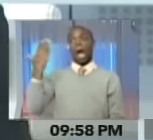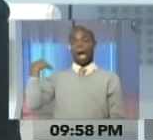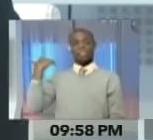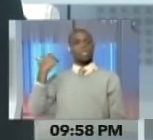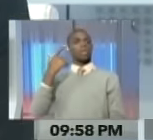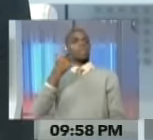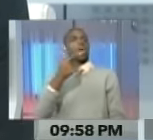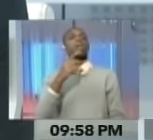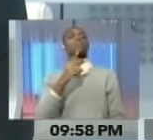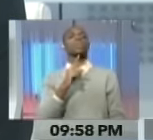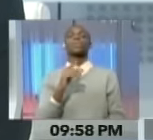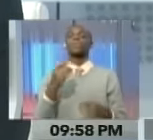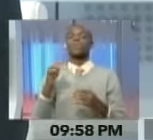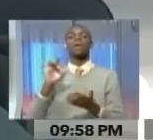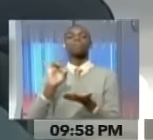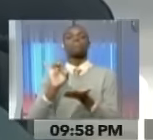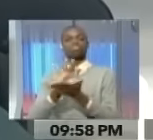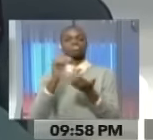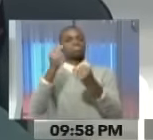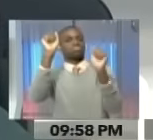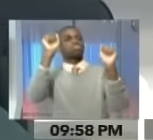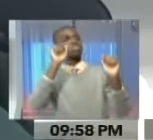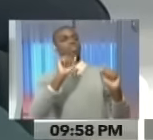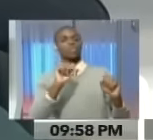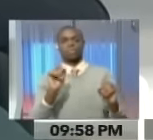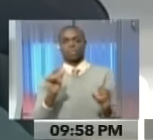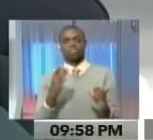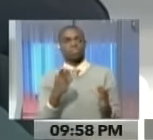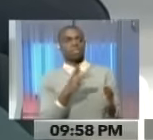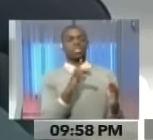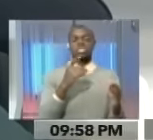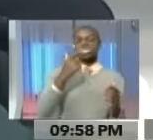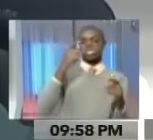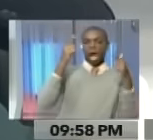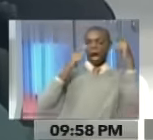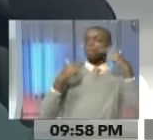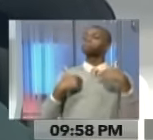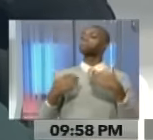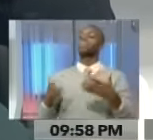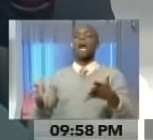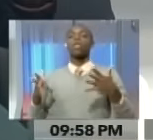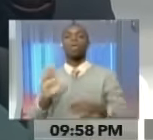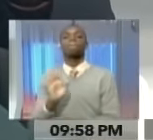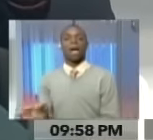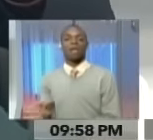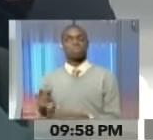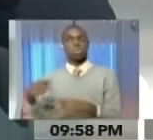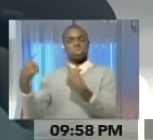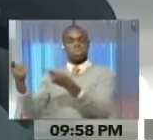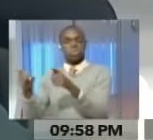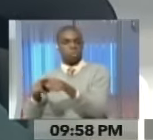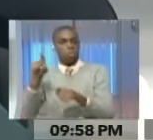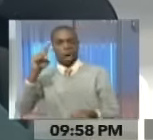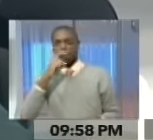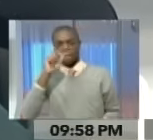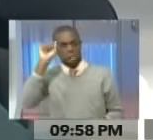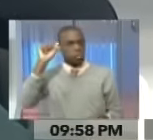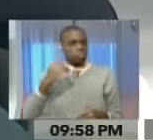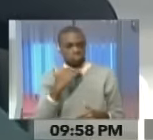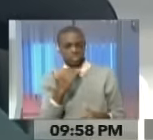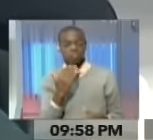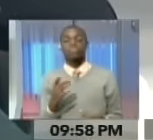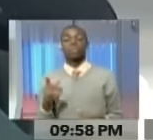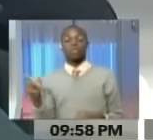fíate aquella oportunidad se instaló una mesa de diálogo la derecha recurrió A a expedientes